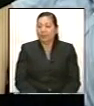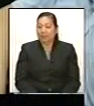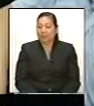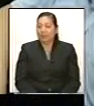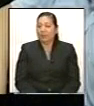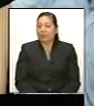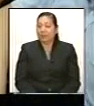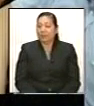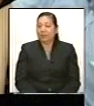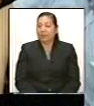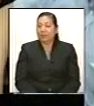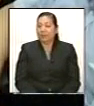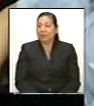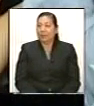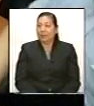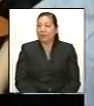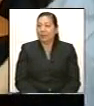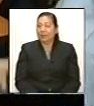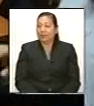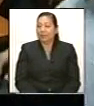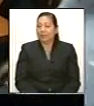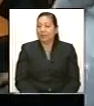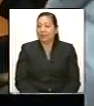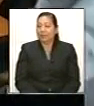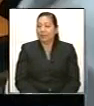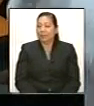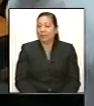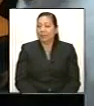Muchas gracias. Madeline.